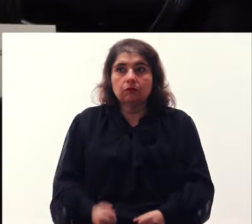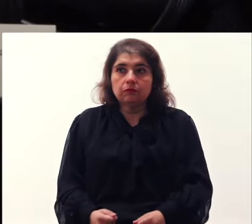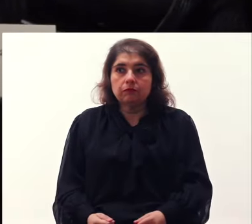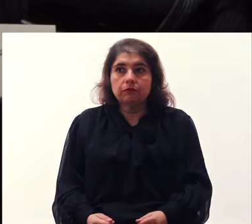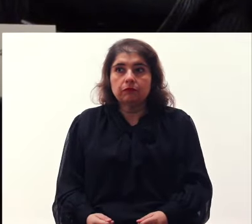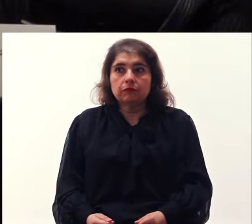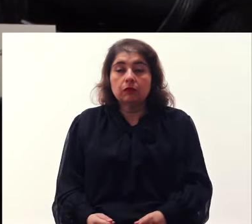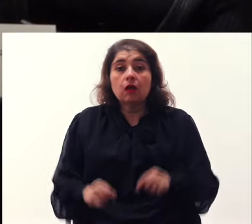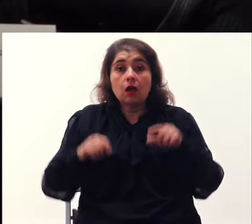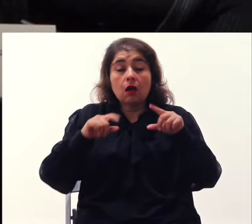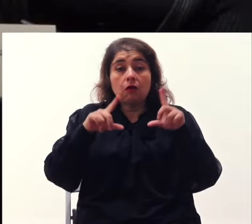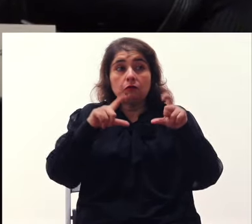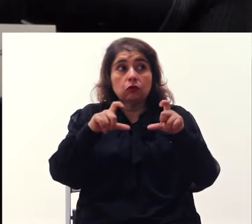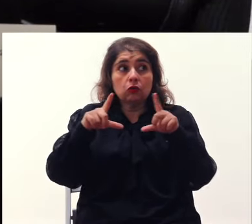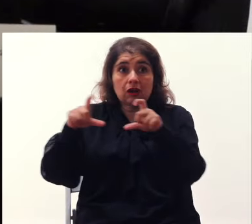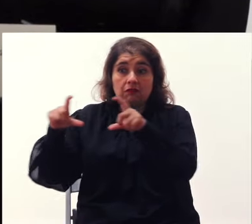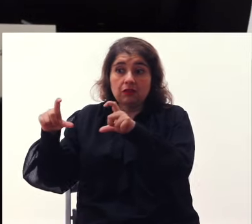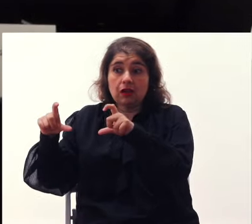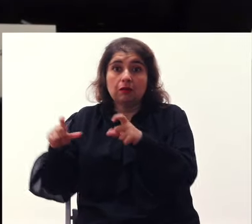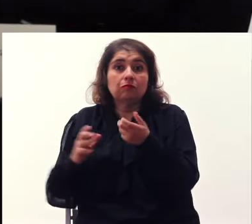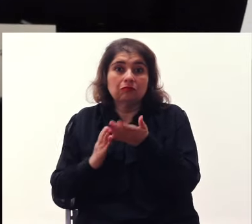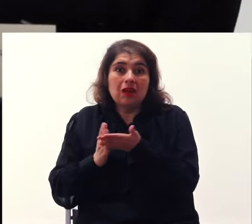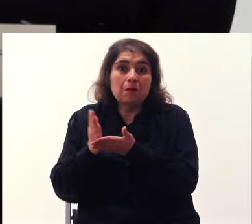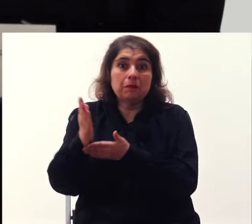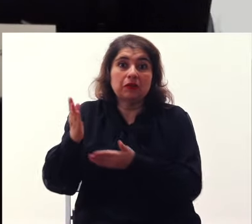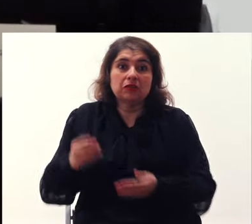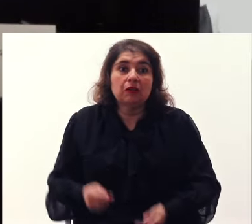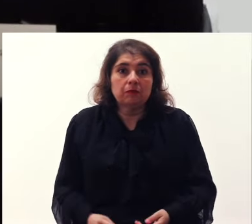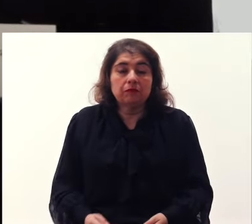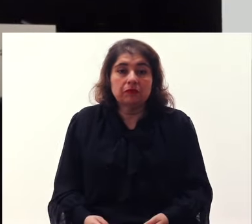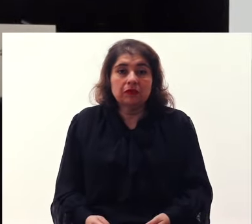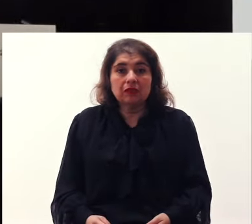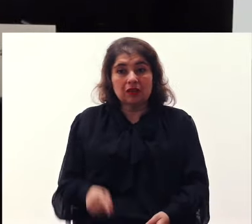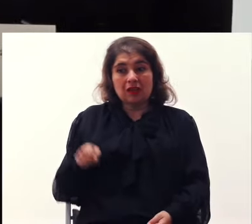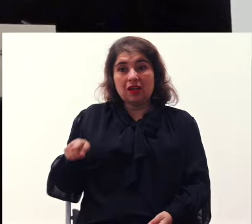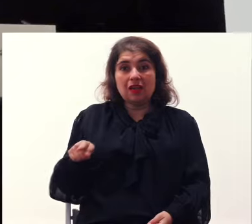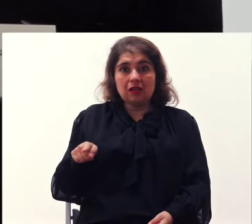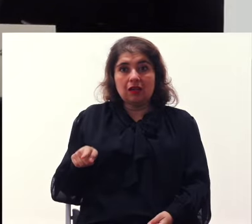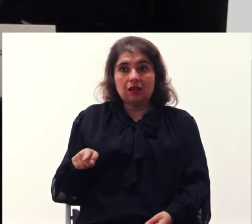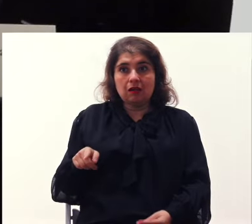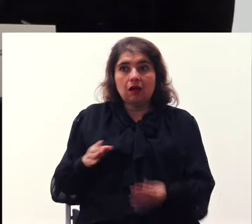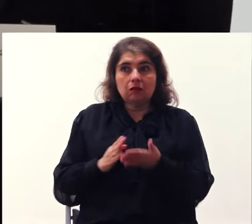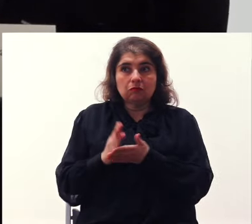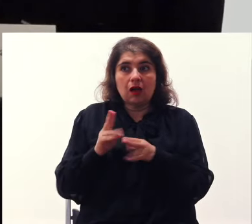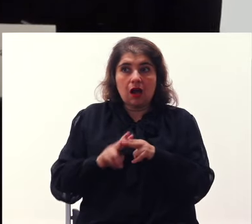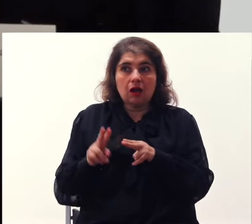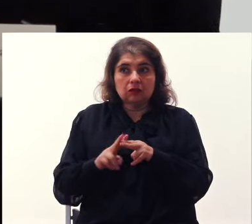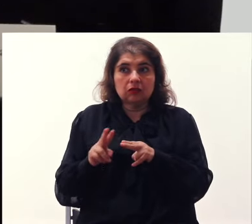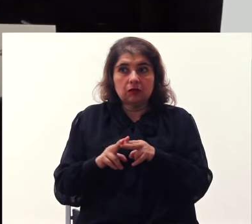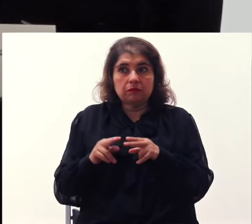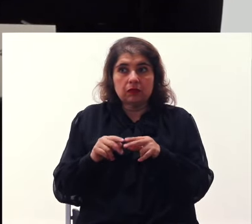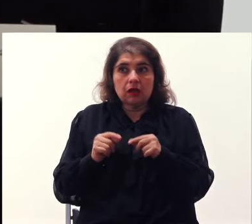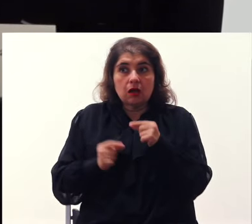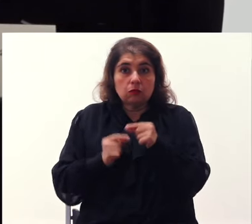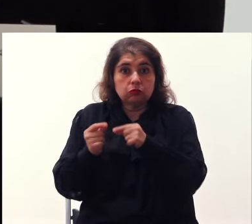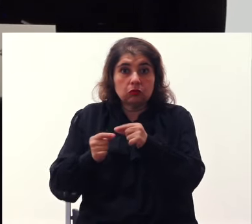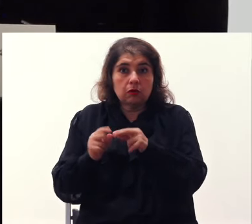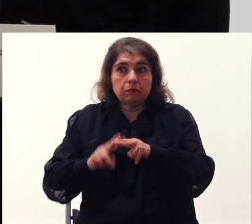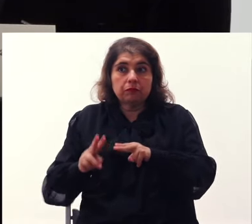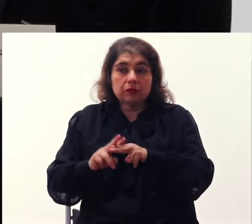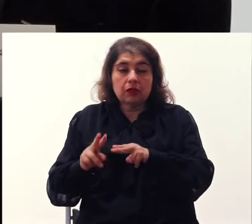de su carrera, y la fotografía pasa a ser, digamos, el medio en donde Vilches comienza a desarrollar y